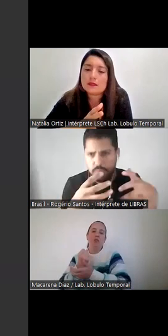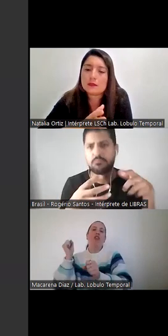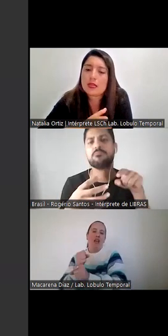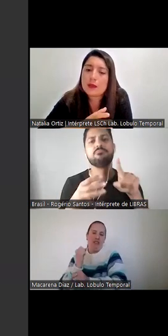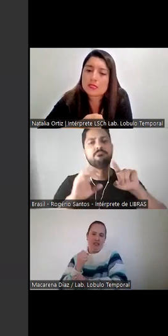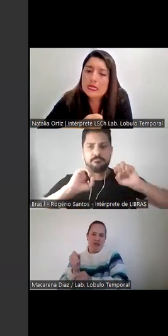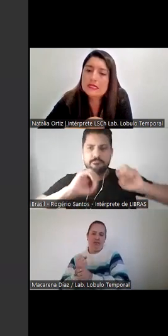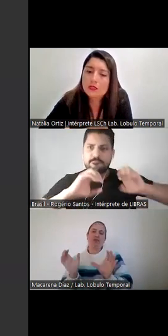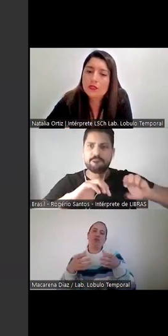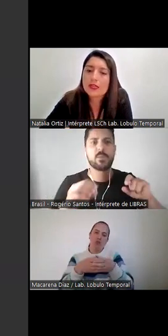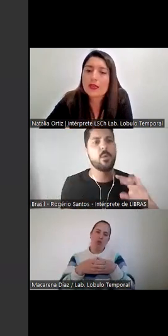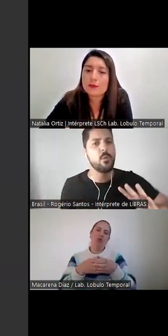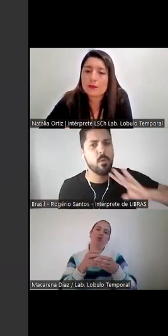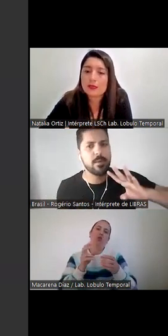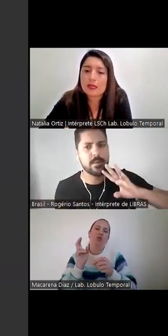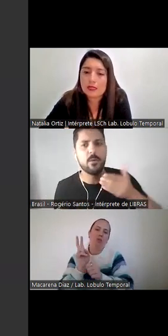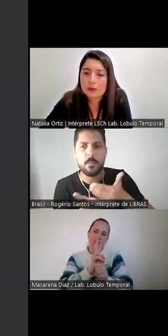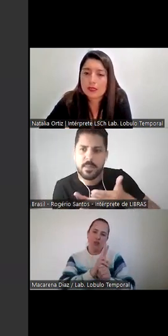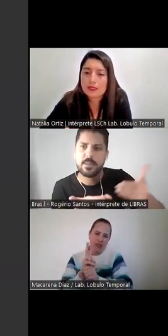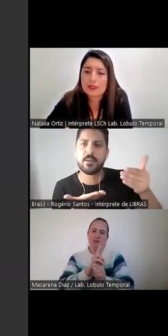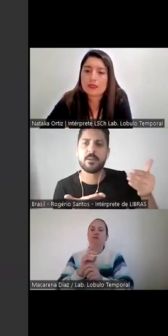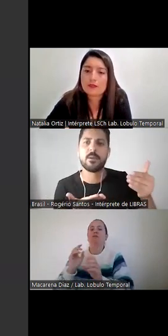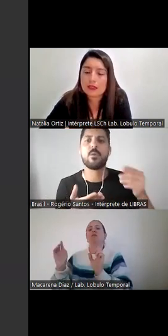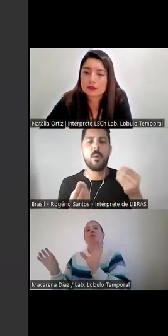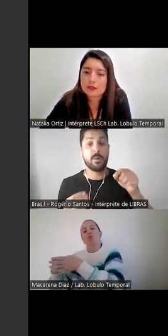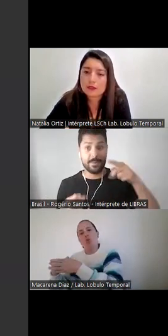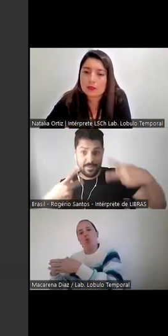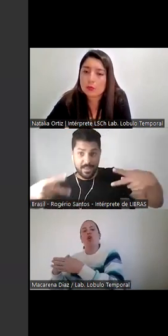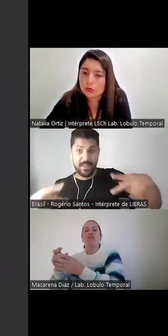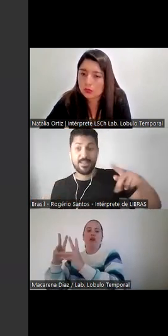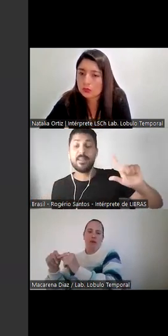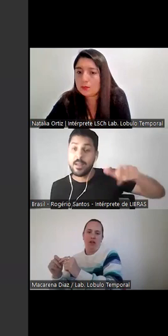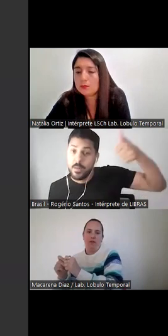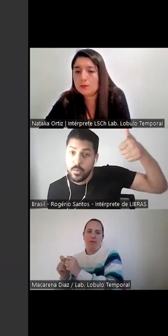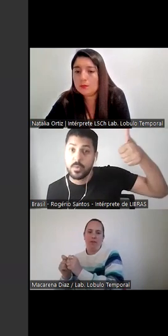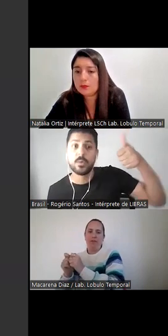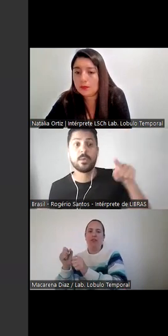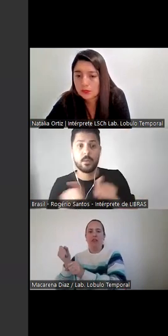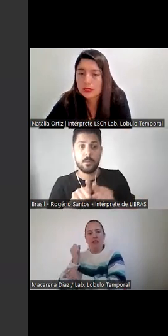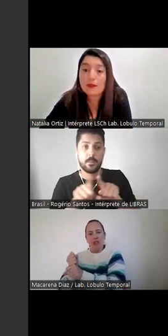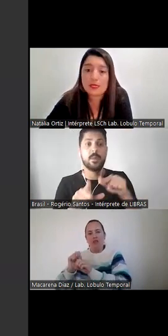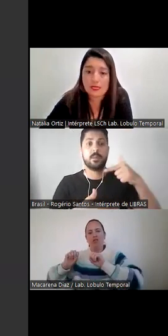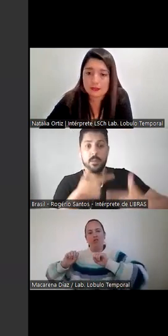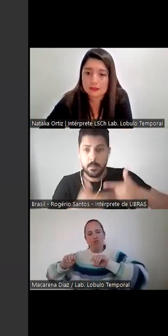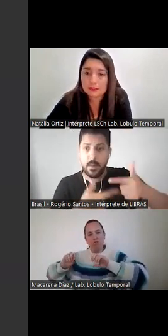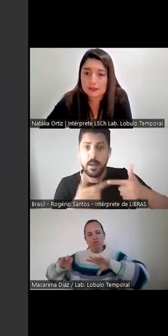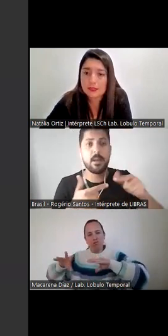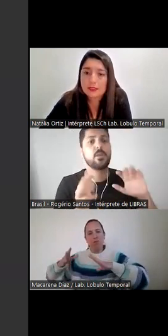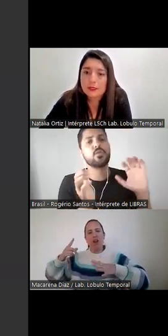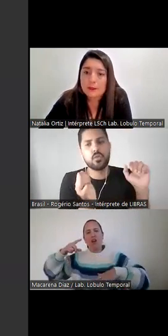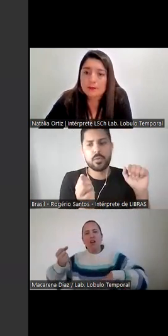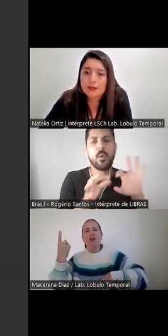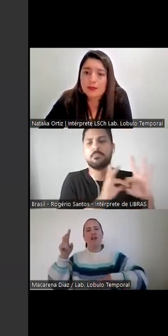comiencen también a potenciar el desarrollo de la primera lengua y trabajando también en conjunto con los profesores y familias,